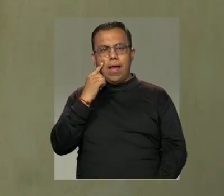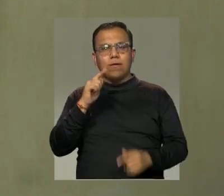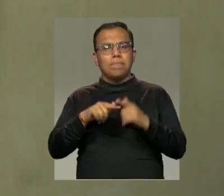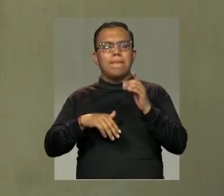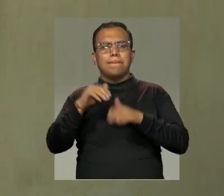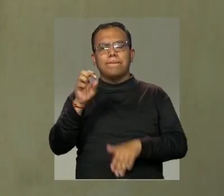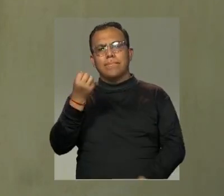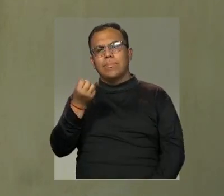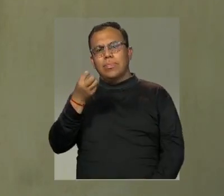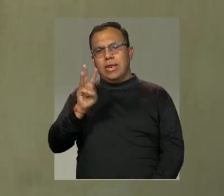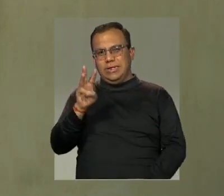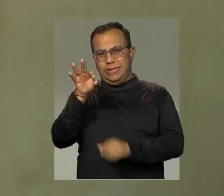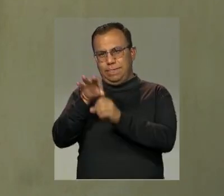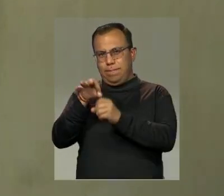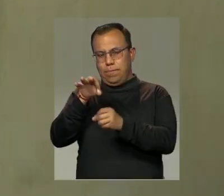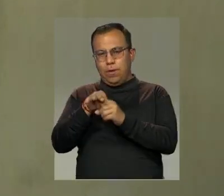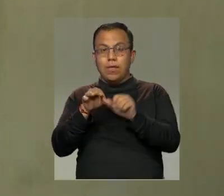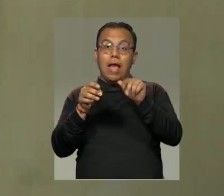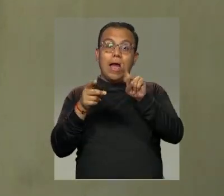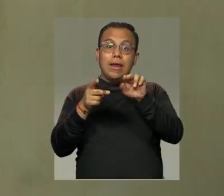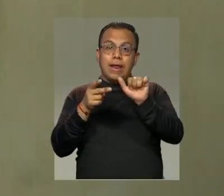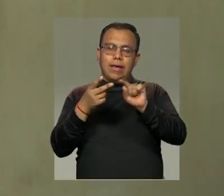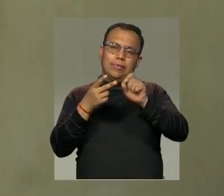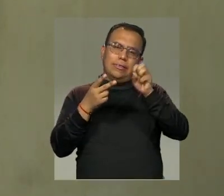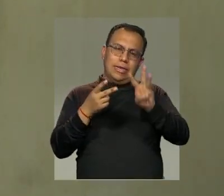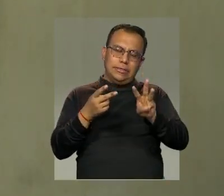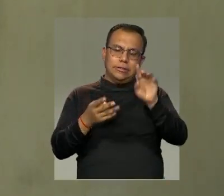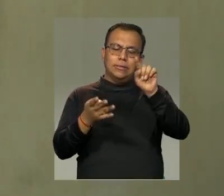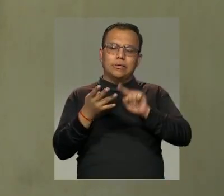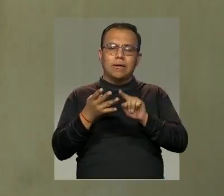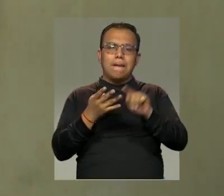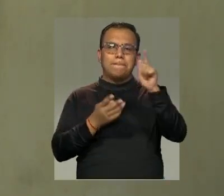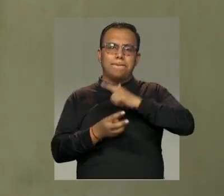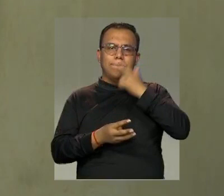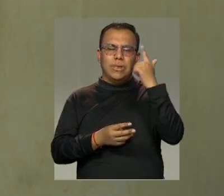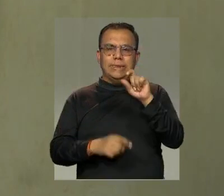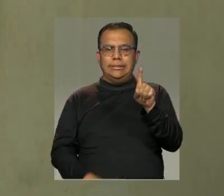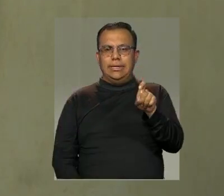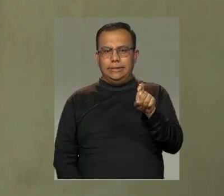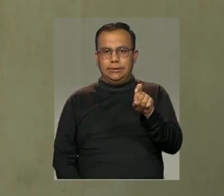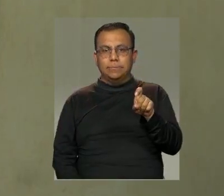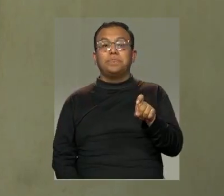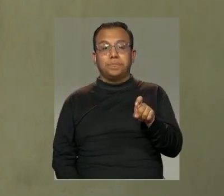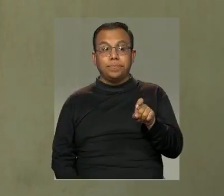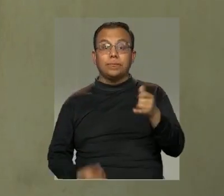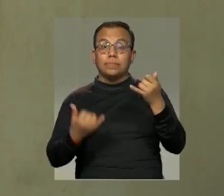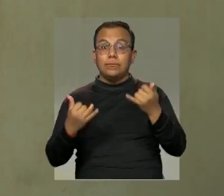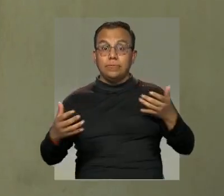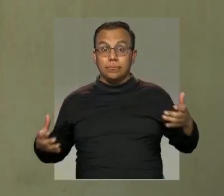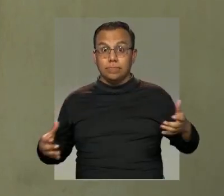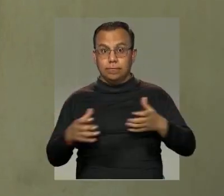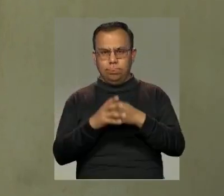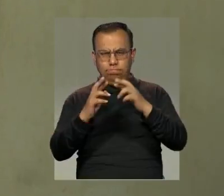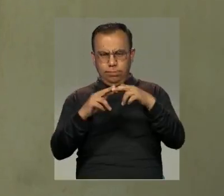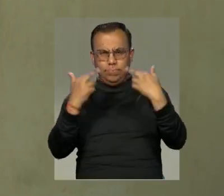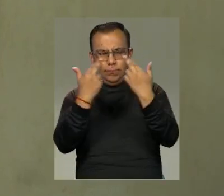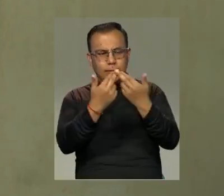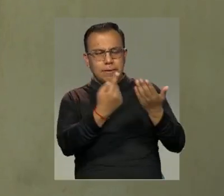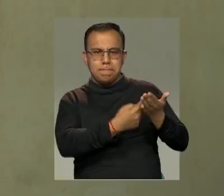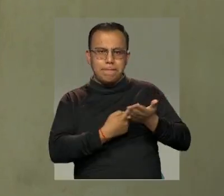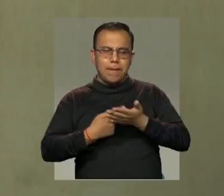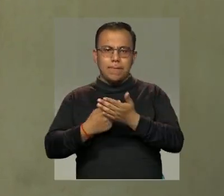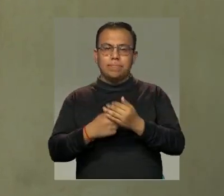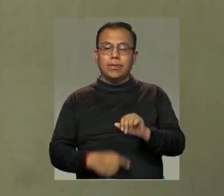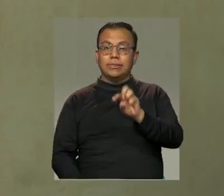obtuvo 13 votos, Ángela María Buitrago 3 y el voto en blanco 6. También recordemos que esta sesión ordinaria es